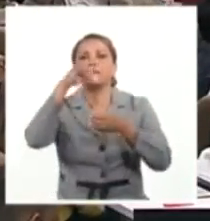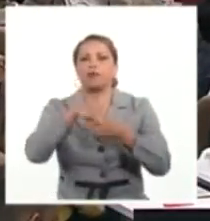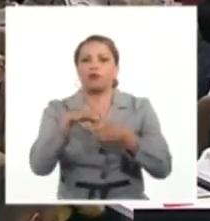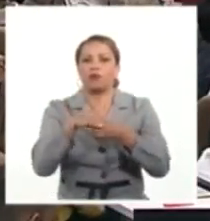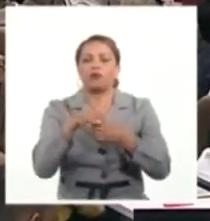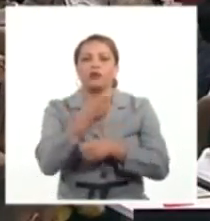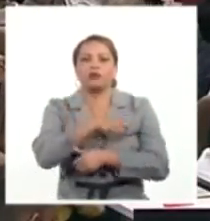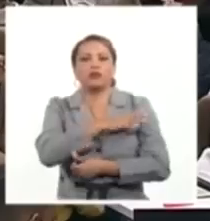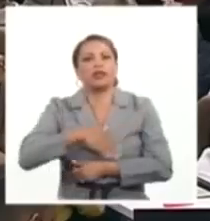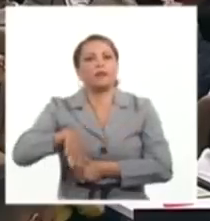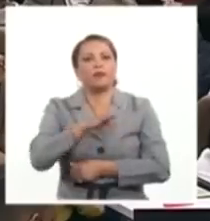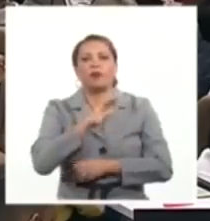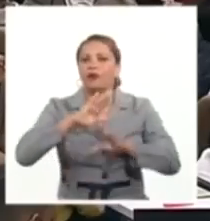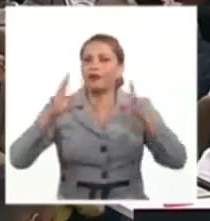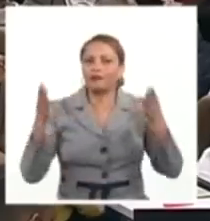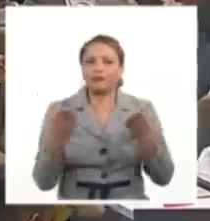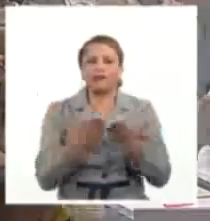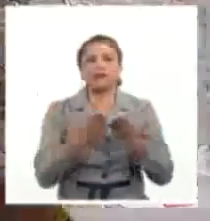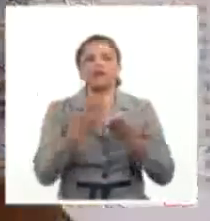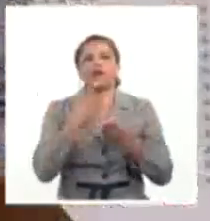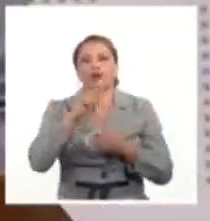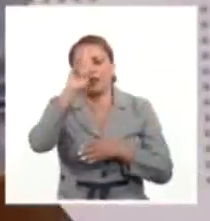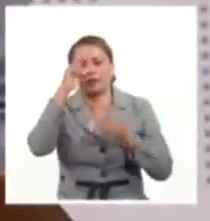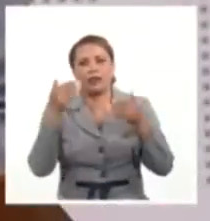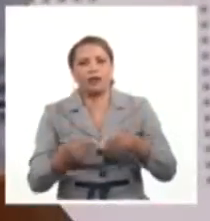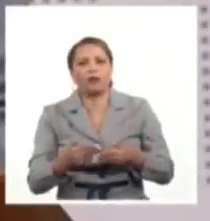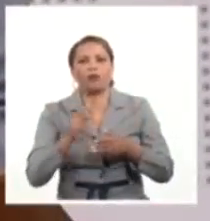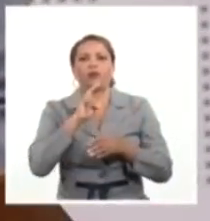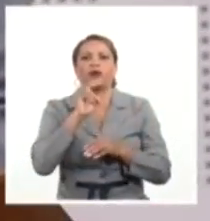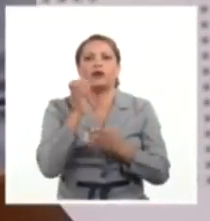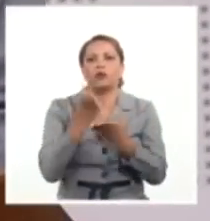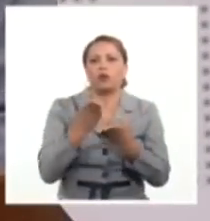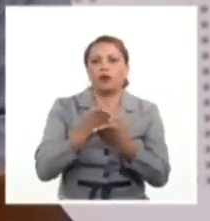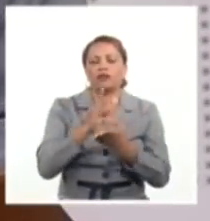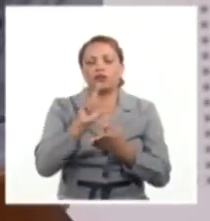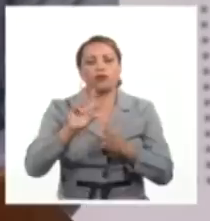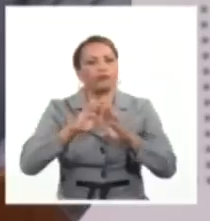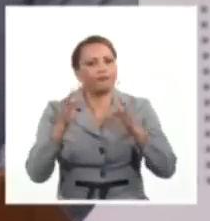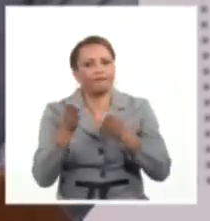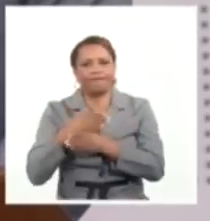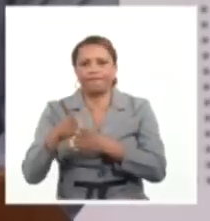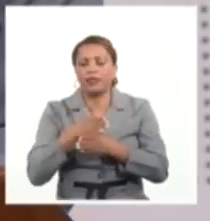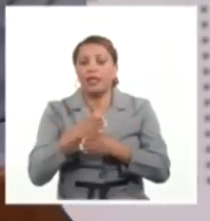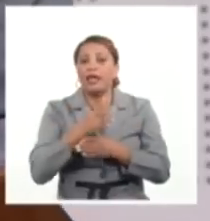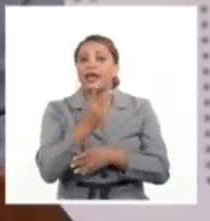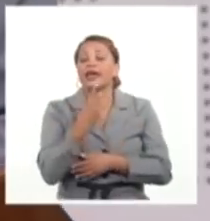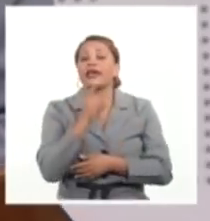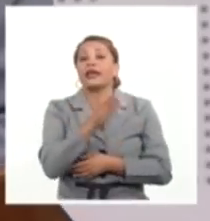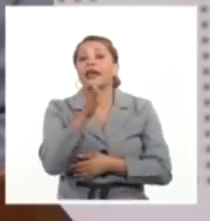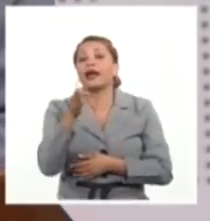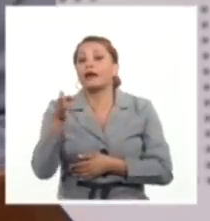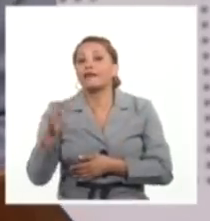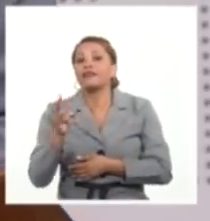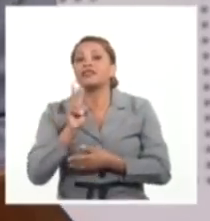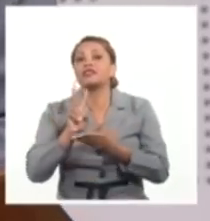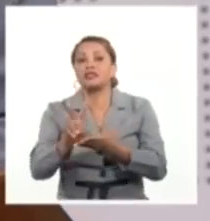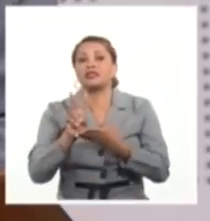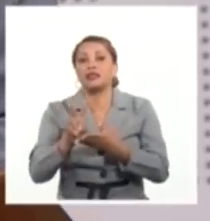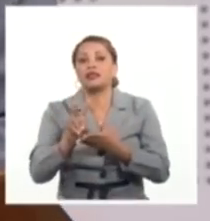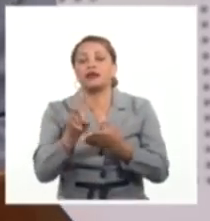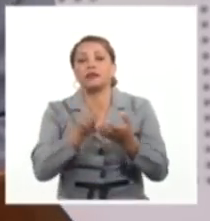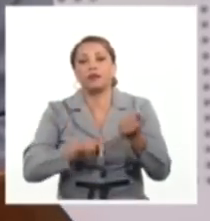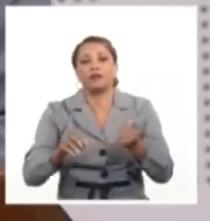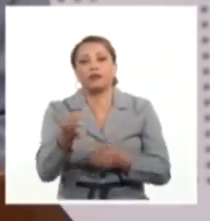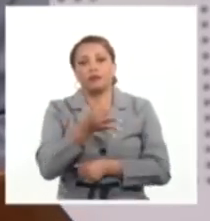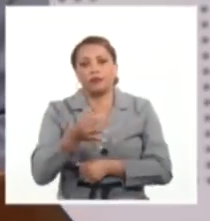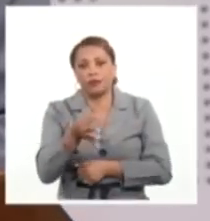popular en todas las esferas. Bajo esa premisa, en cada visita realizada a los territorios, en cada